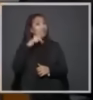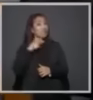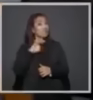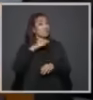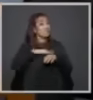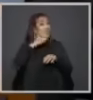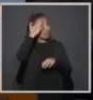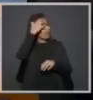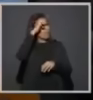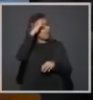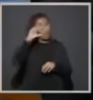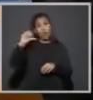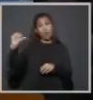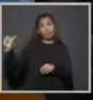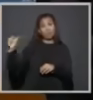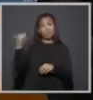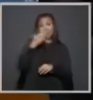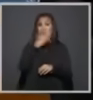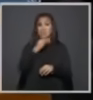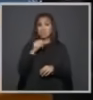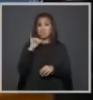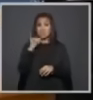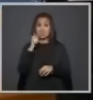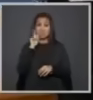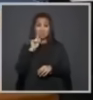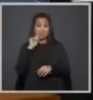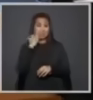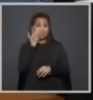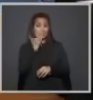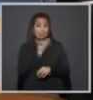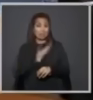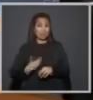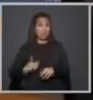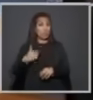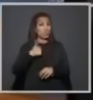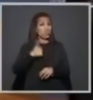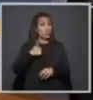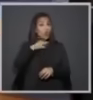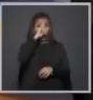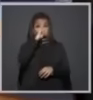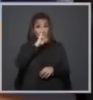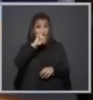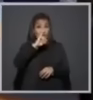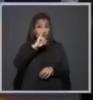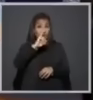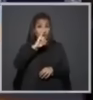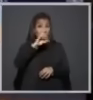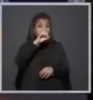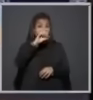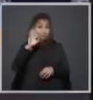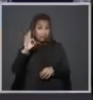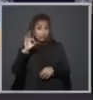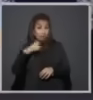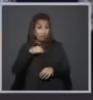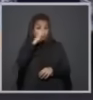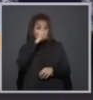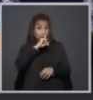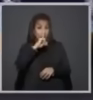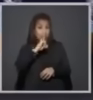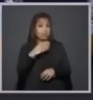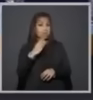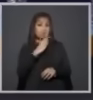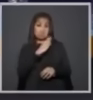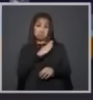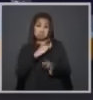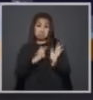candidatos. Yo fui jefe de gobierno de la Ciudad de México y entregué buenas cuentas en el tema